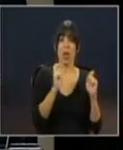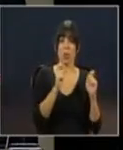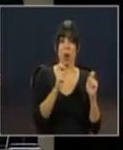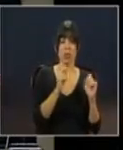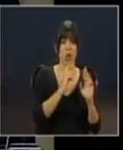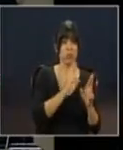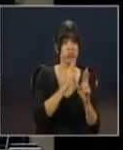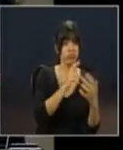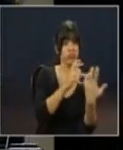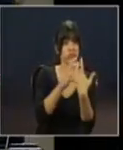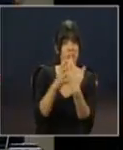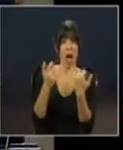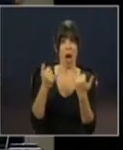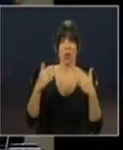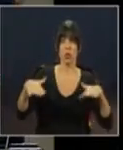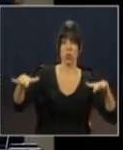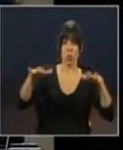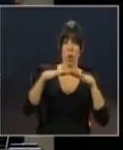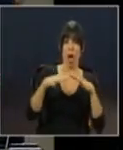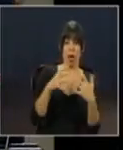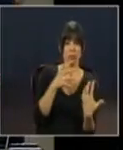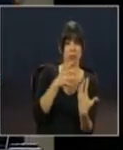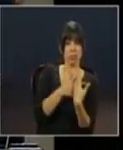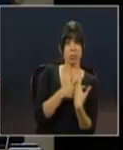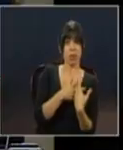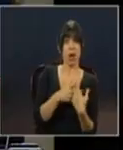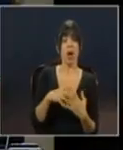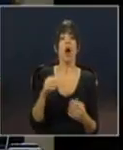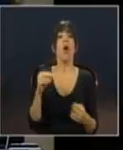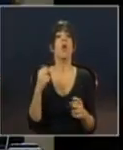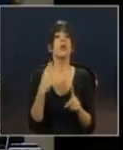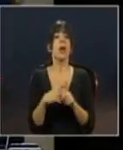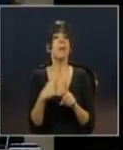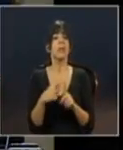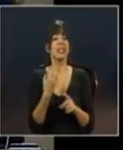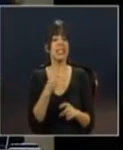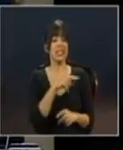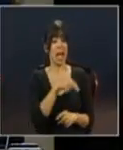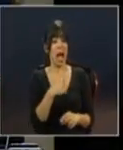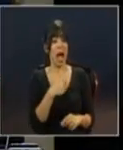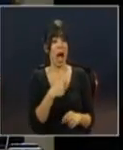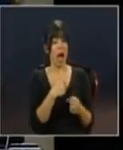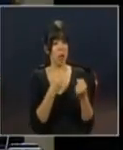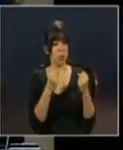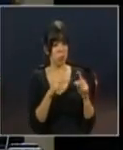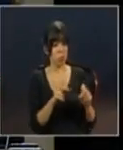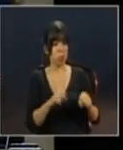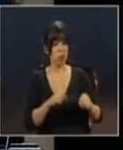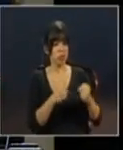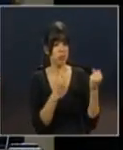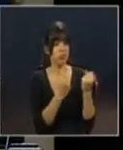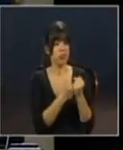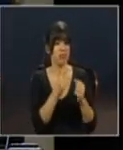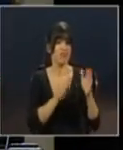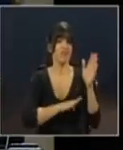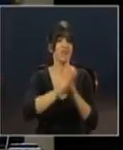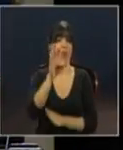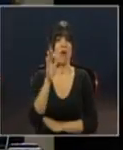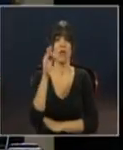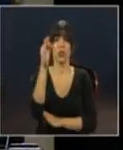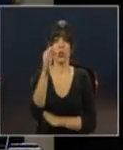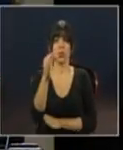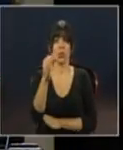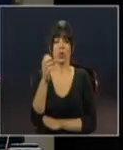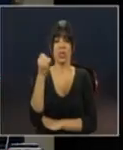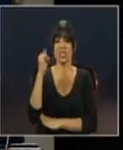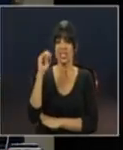y, más importante, si tiene las condiciones para catapultarnos al futuro, si nuestro aparato estatal es eficiente, si